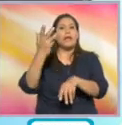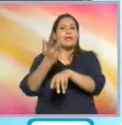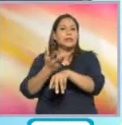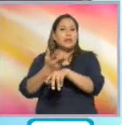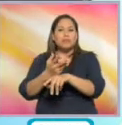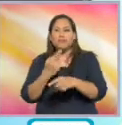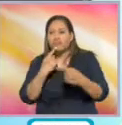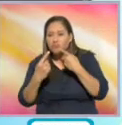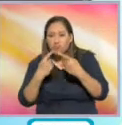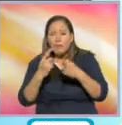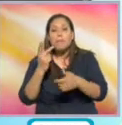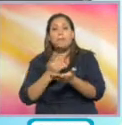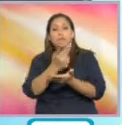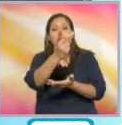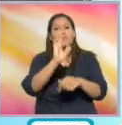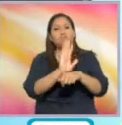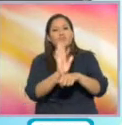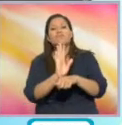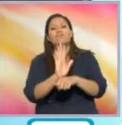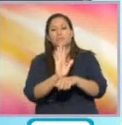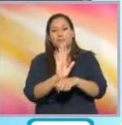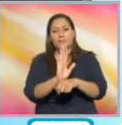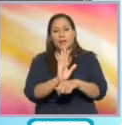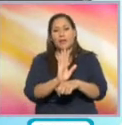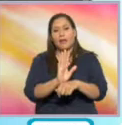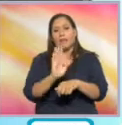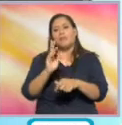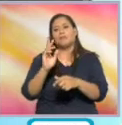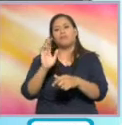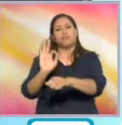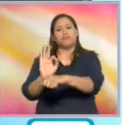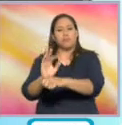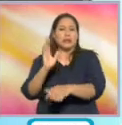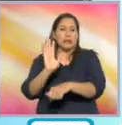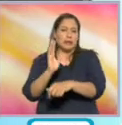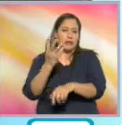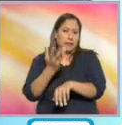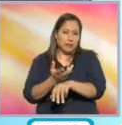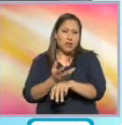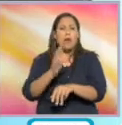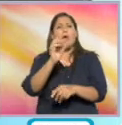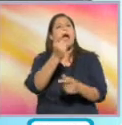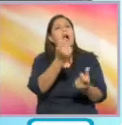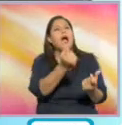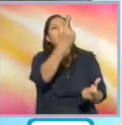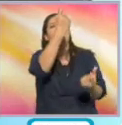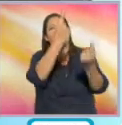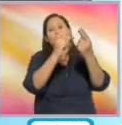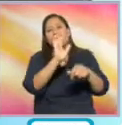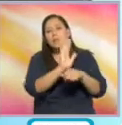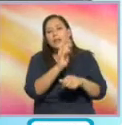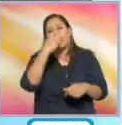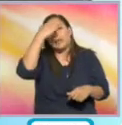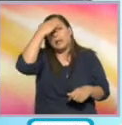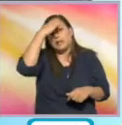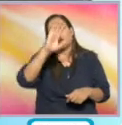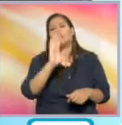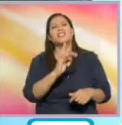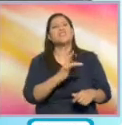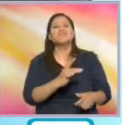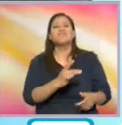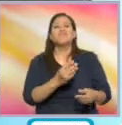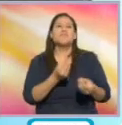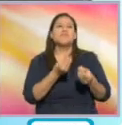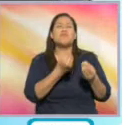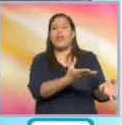estadounidenses premiando el cine mayoritariamente estadounidense Sí. Es y correcto. algunas películas extranjeras. Como que le Una hacen que el otra favor a categoría. las extranjeras. Ahora,